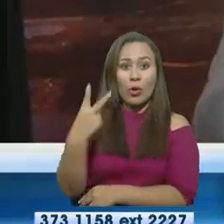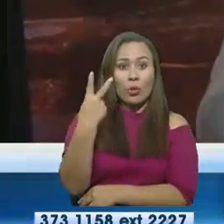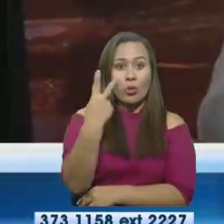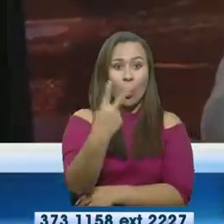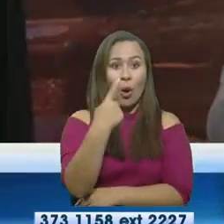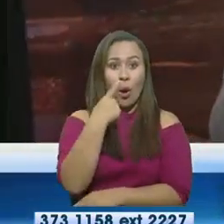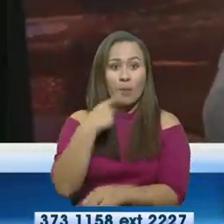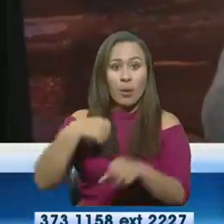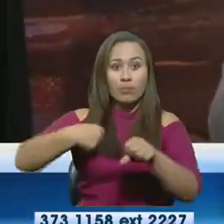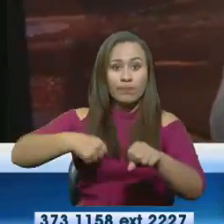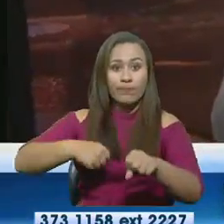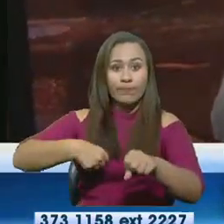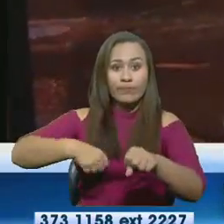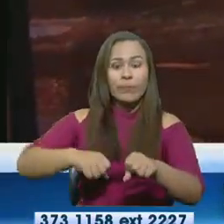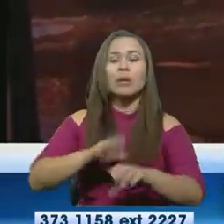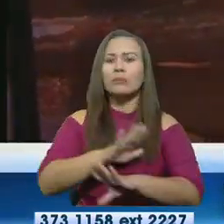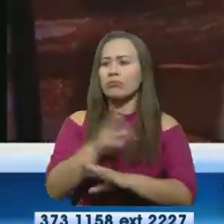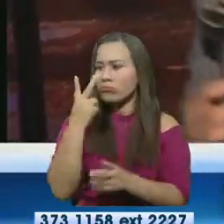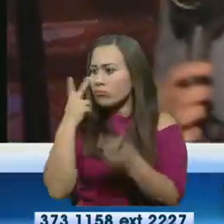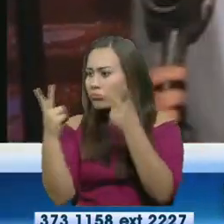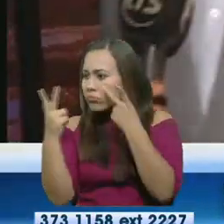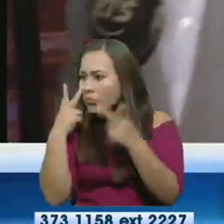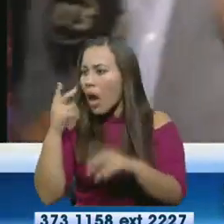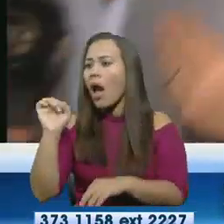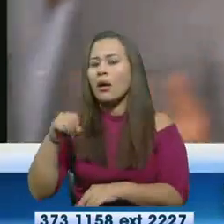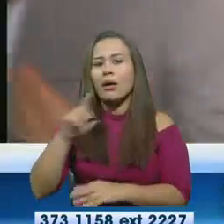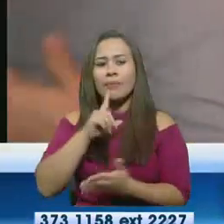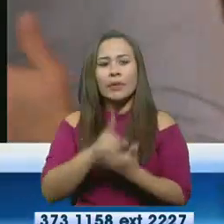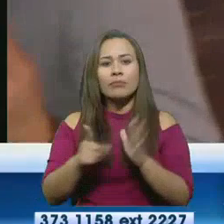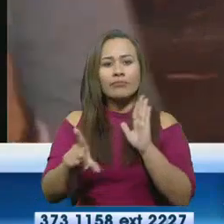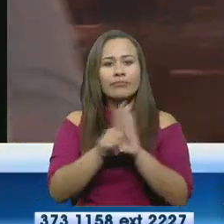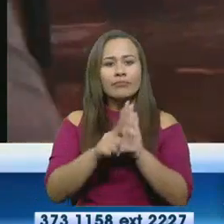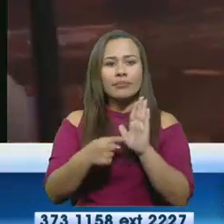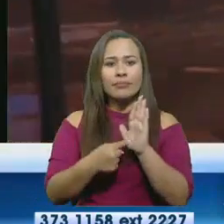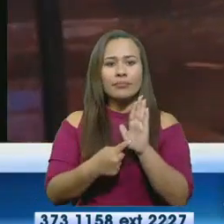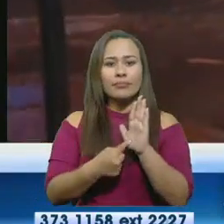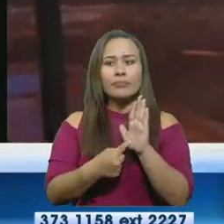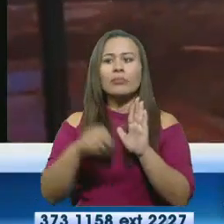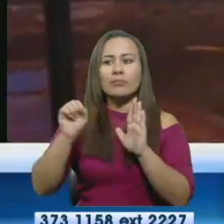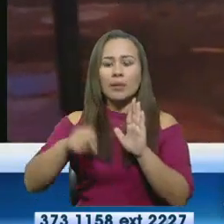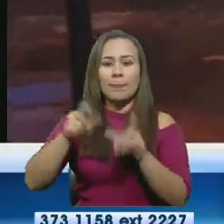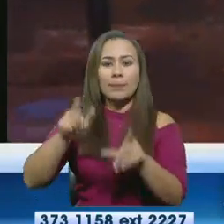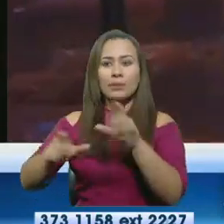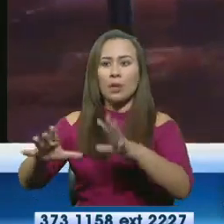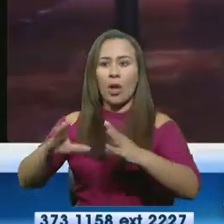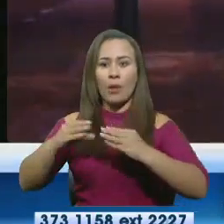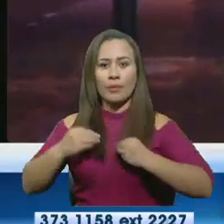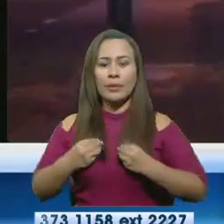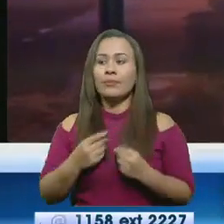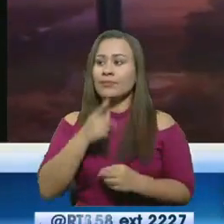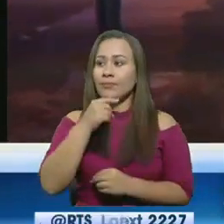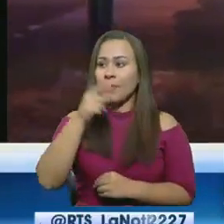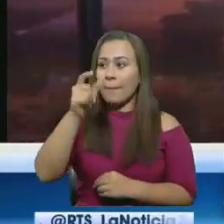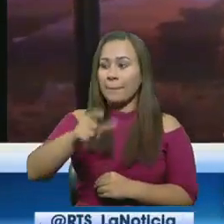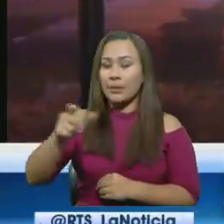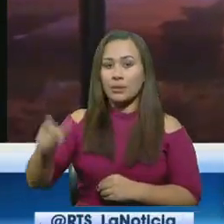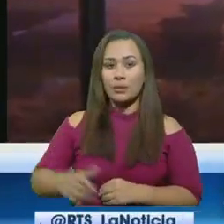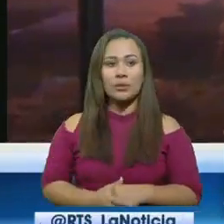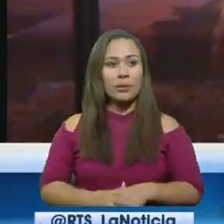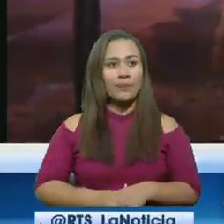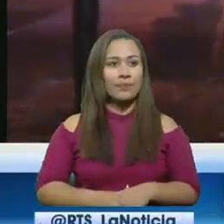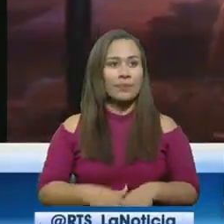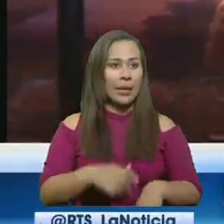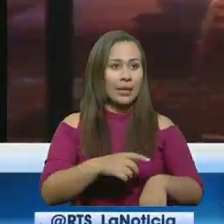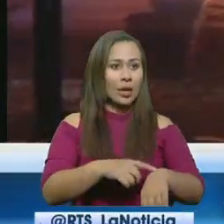con la ordenanza, la cual ejecuta o por lo menos pide que exige que las personas transiten desde las